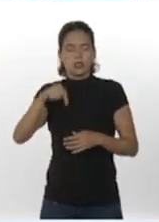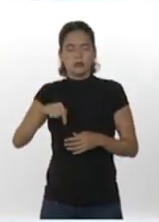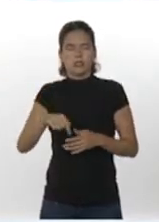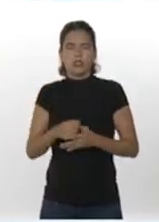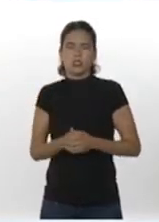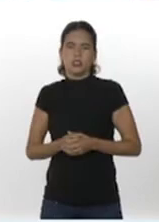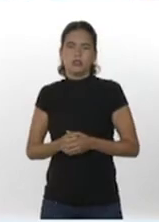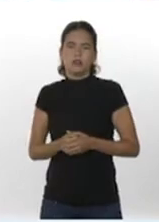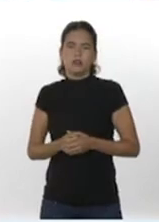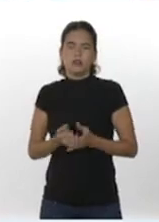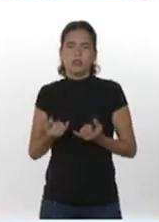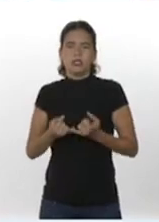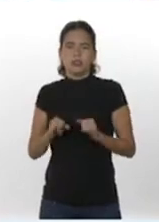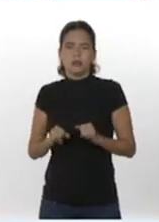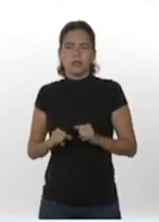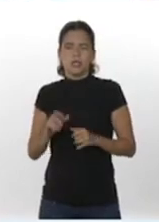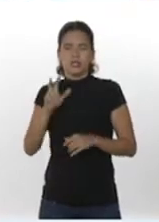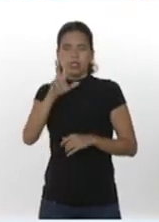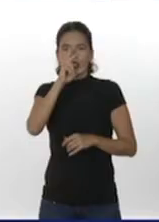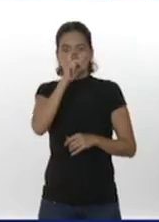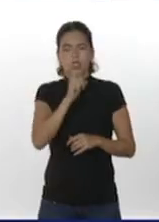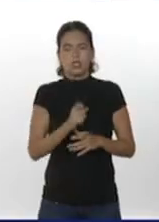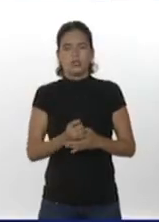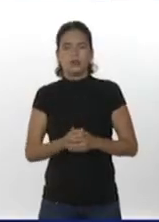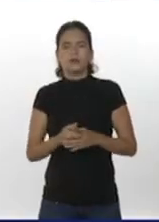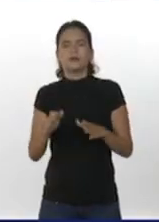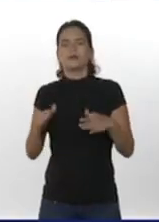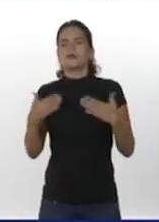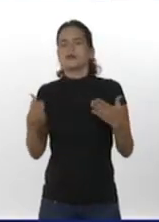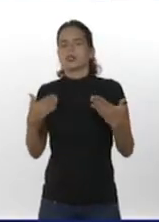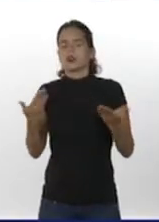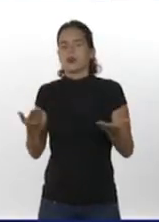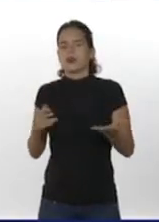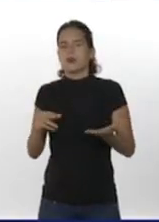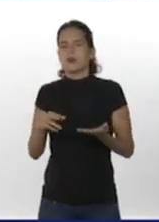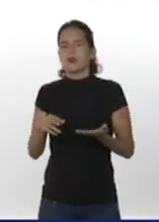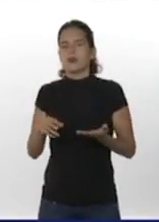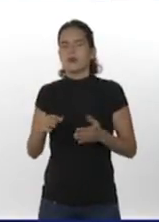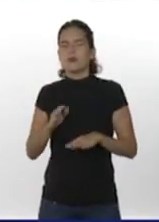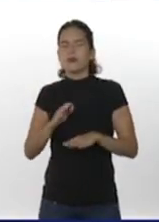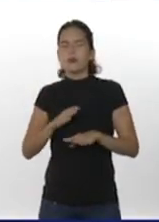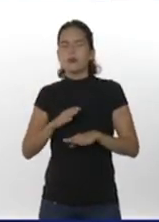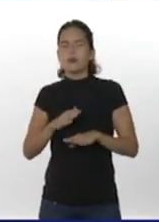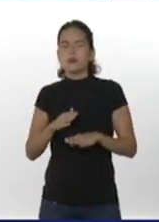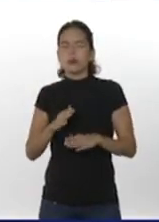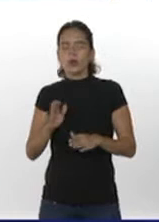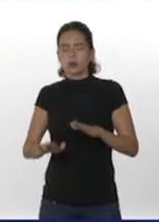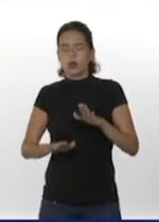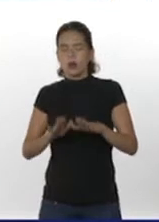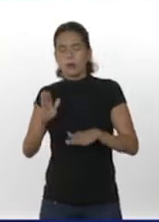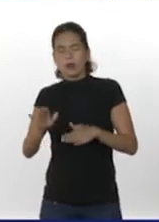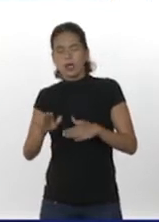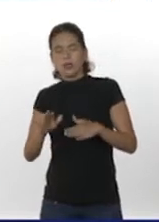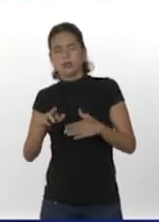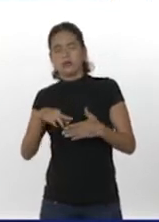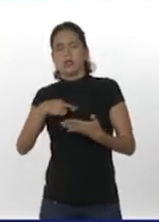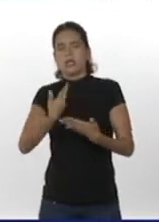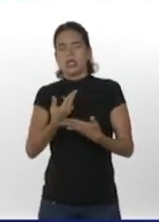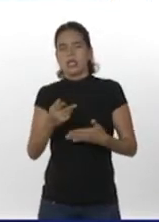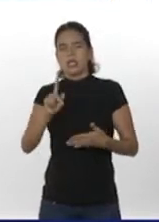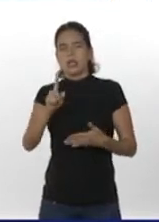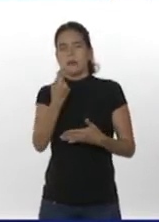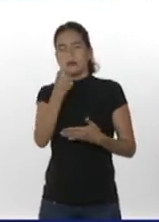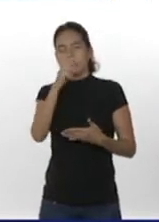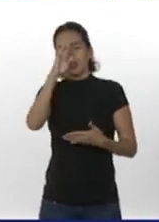Y por último, en tercer año, cuál fue la caída o cuáles fueron los pasos para la caída de la Primera